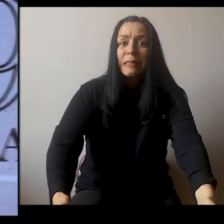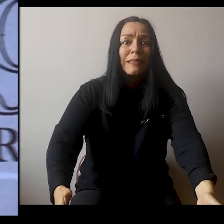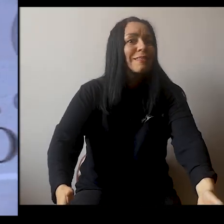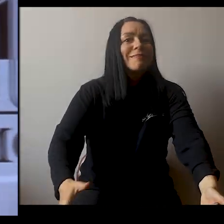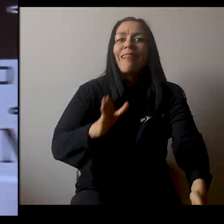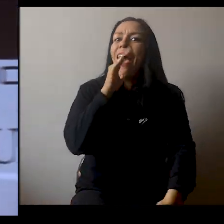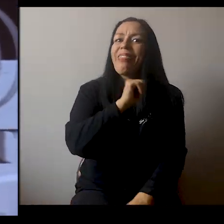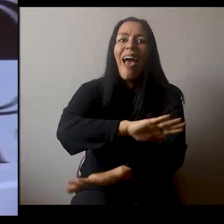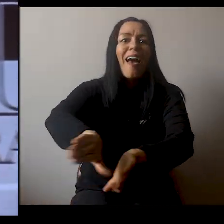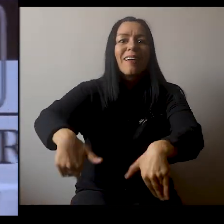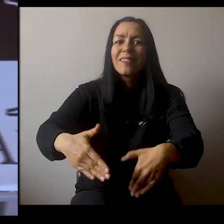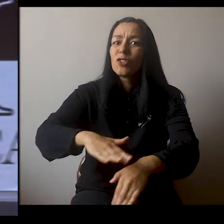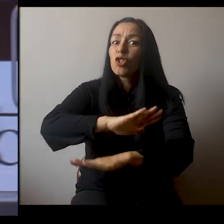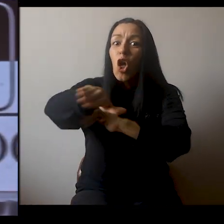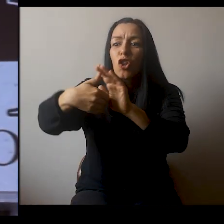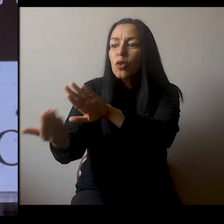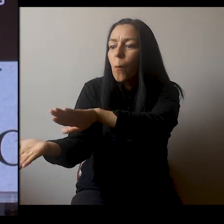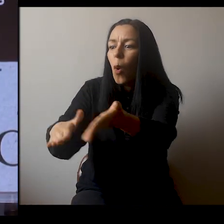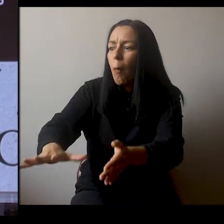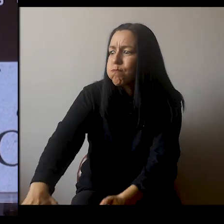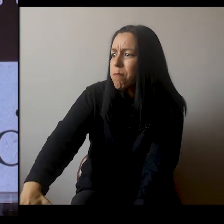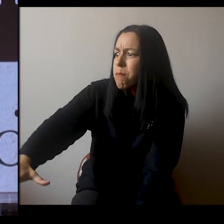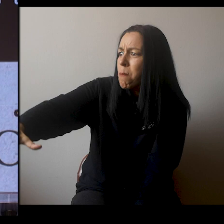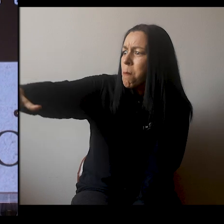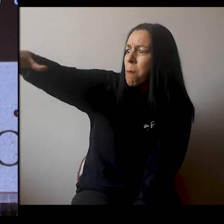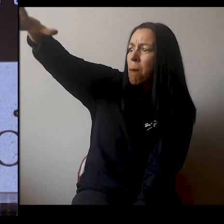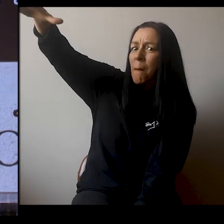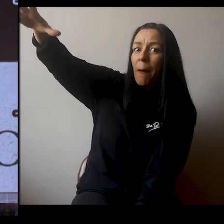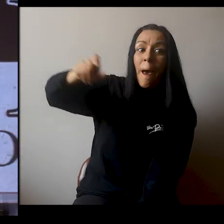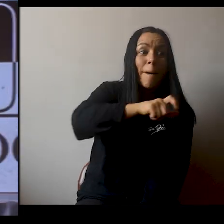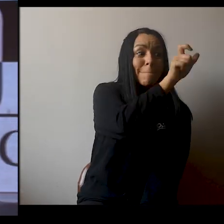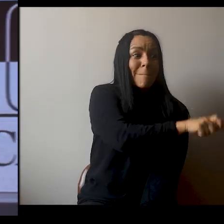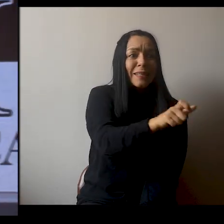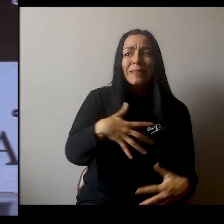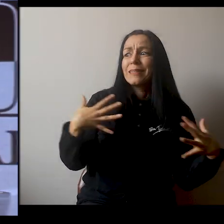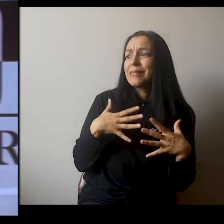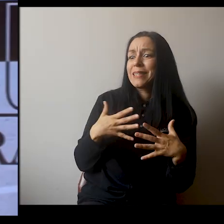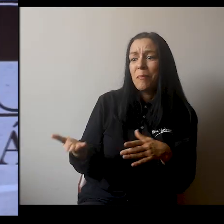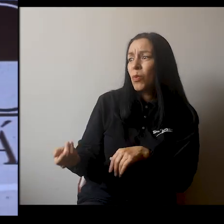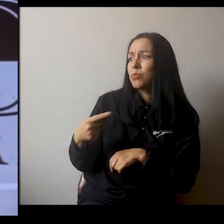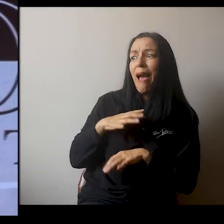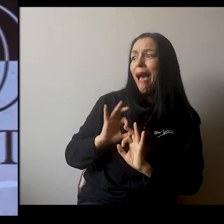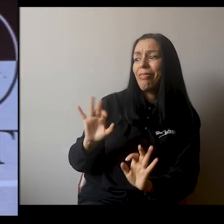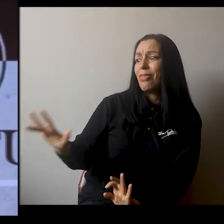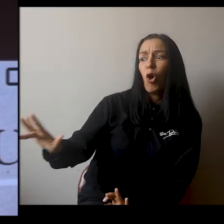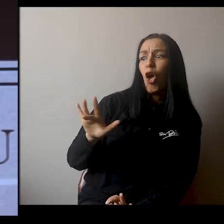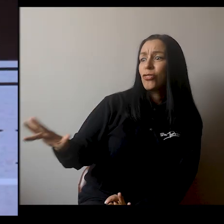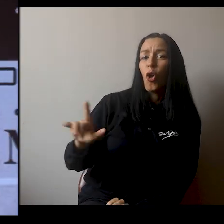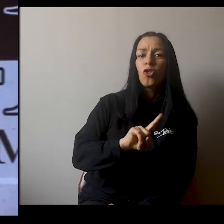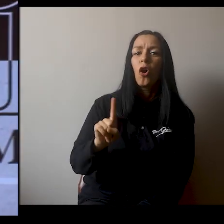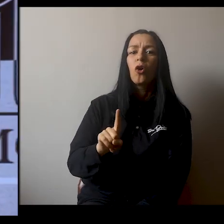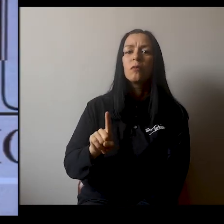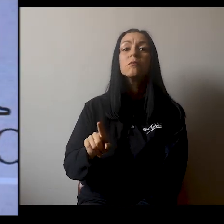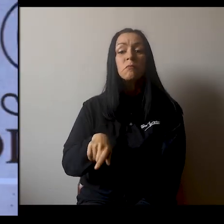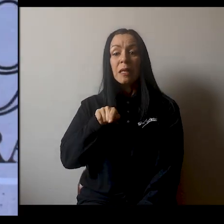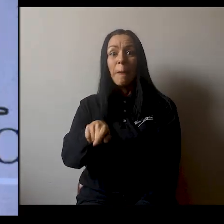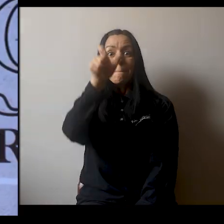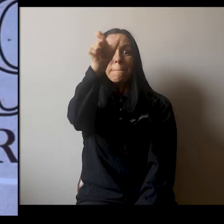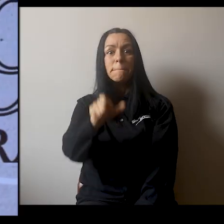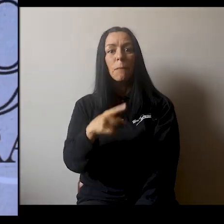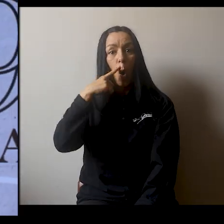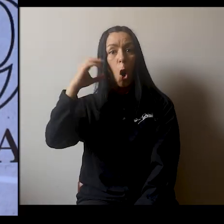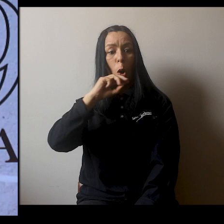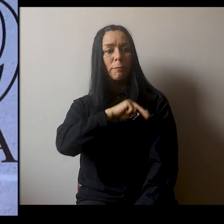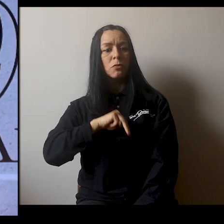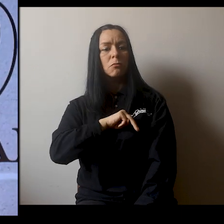todos tenían temor de infectarse con la plaga. Por eso, siendo John G. Lake un misionero, dijo: yo